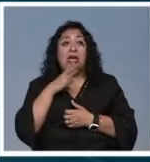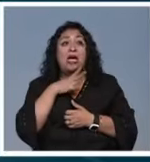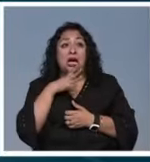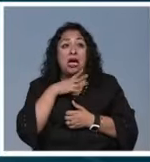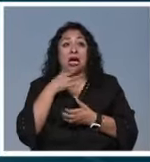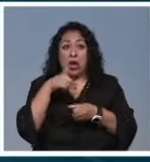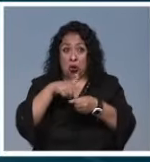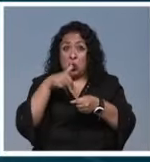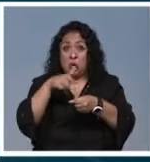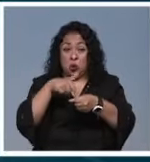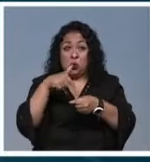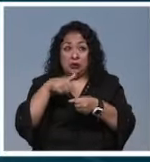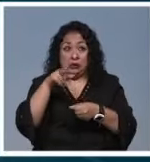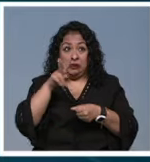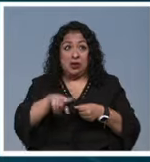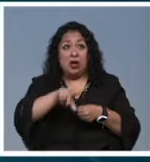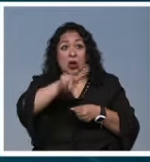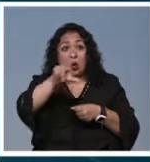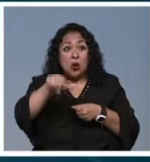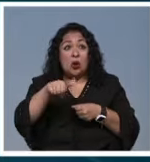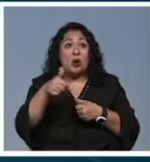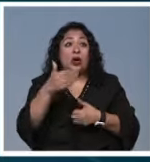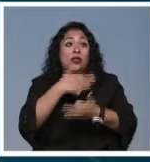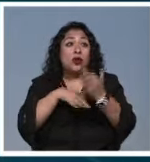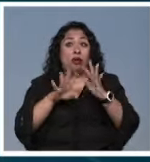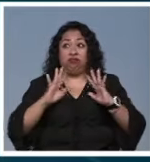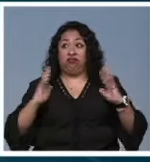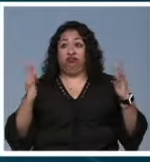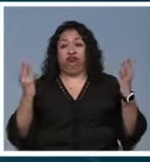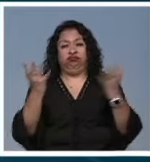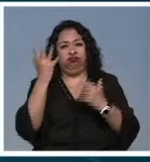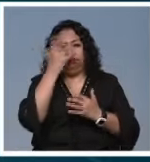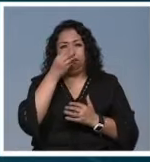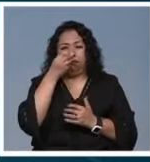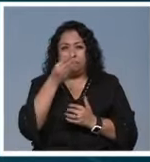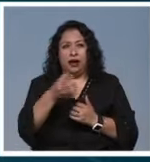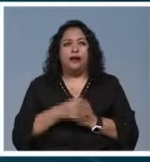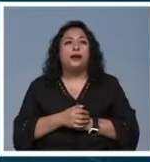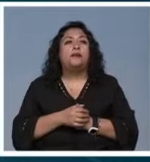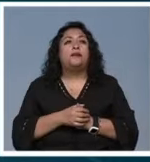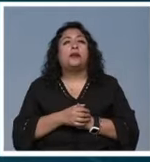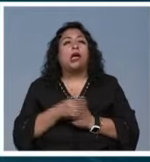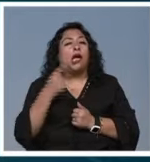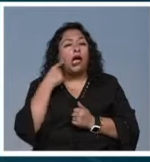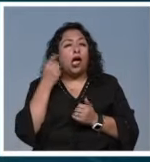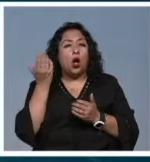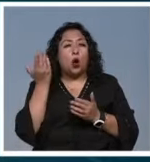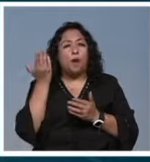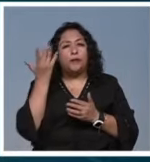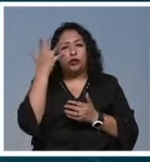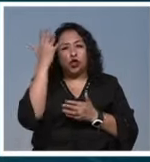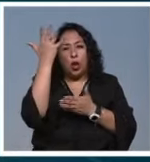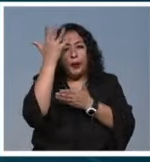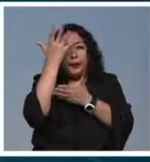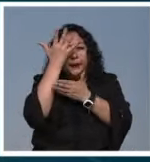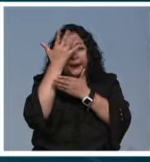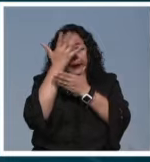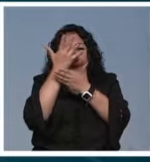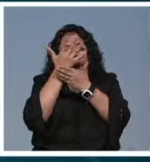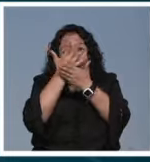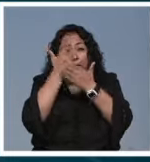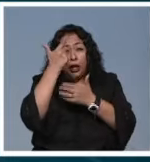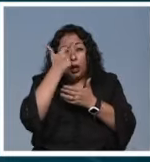luces, ¿verdad? Y pues luego todo lo que le rodea, pues está muy padre. Conforme oscurecía, se lograba observar la llegada